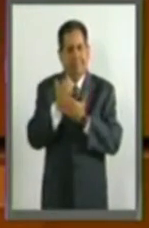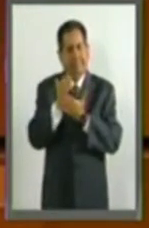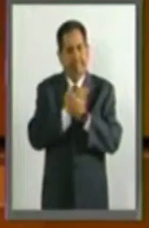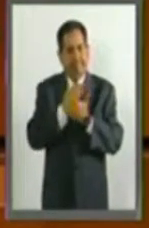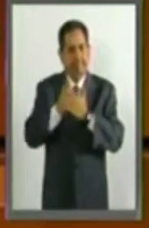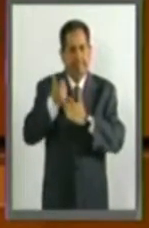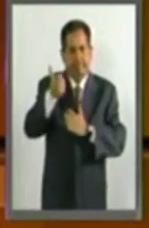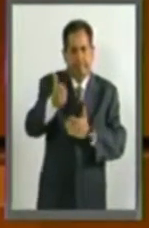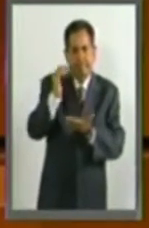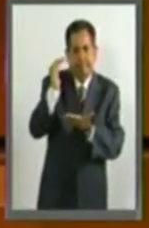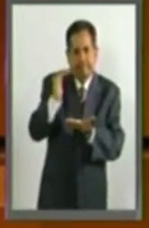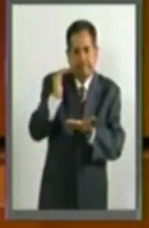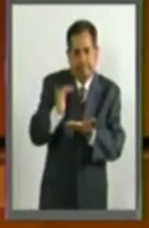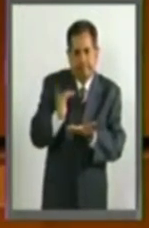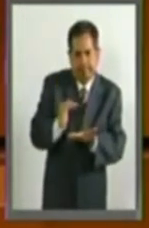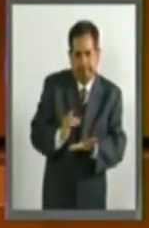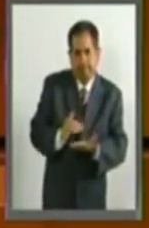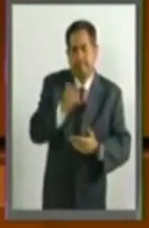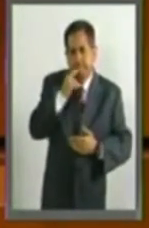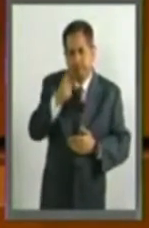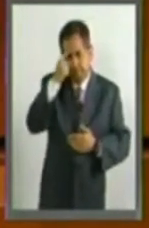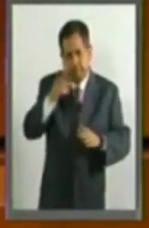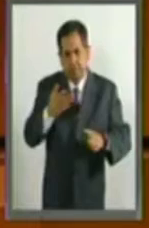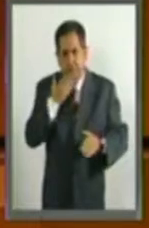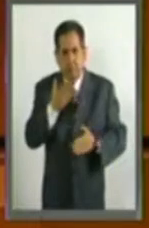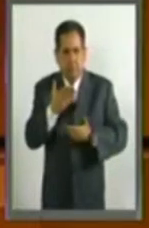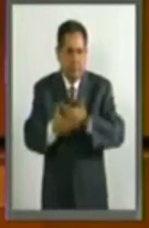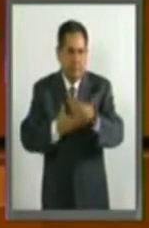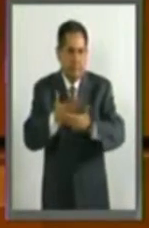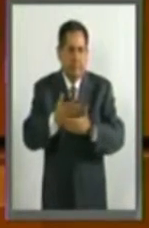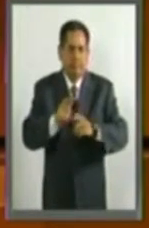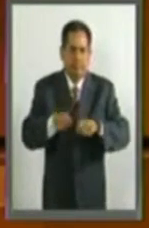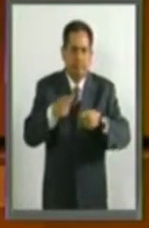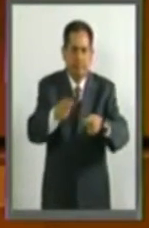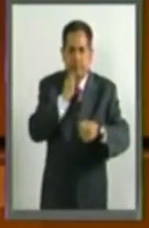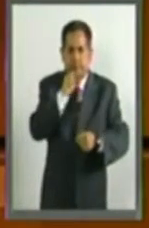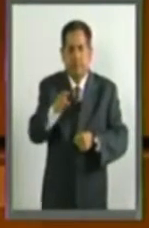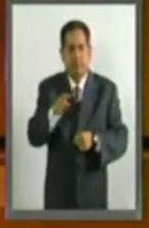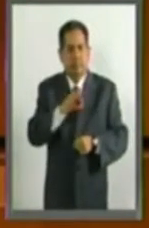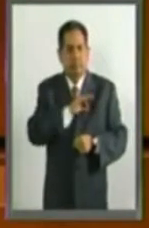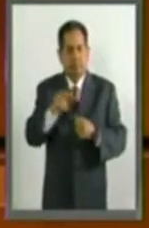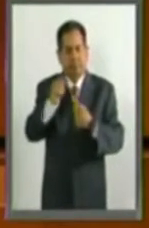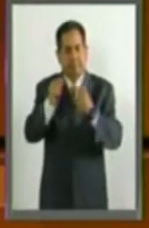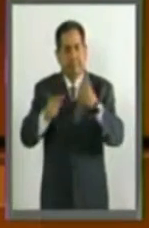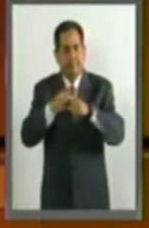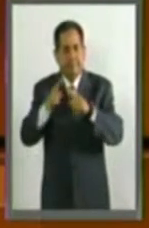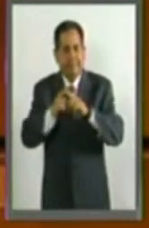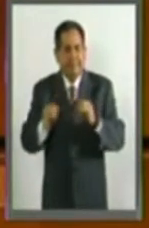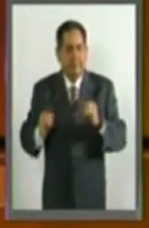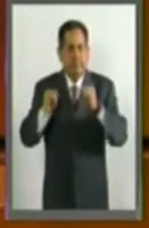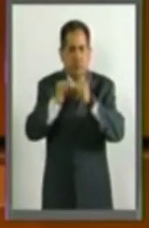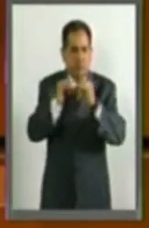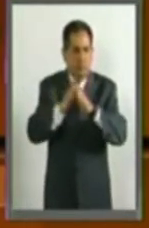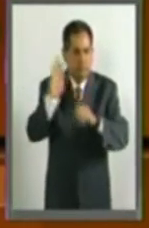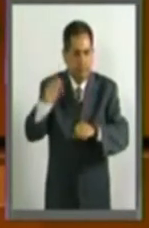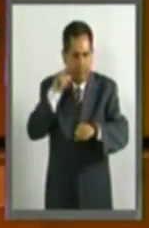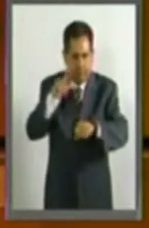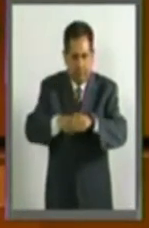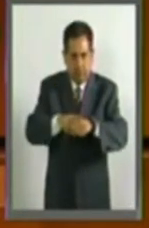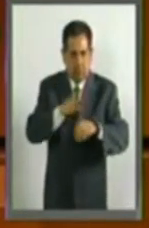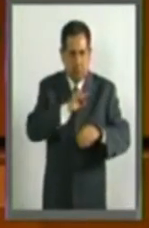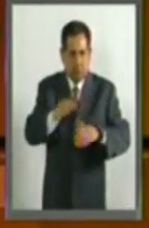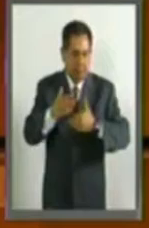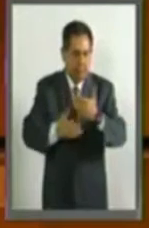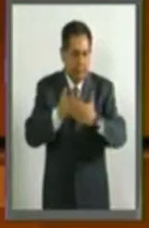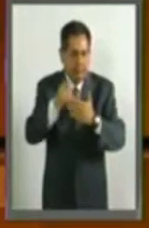las tarifas de sus servicios, además de la posibilidad de que los contenidos de las instituciones públicas federales puedan